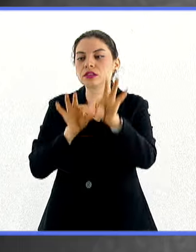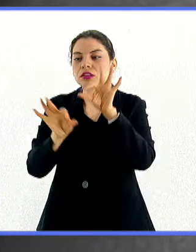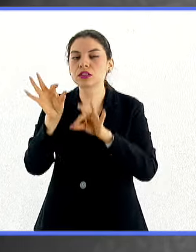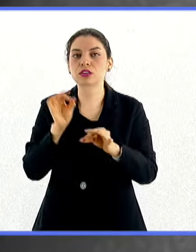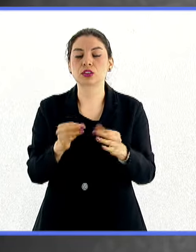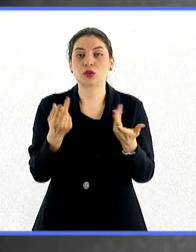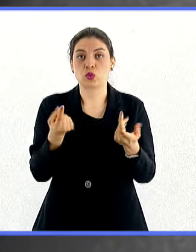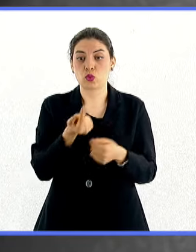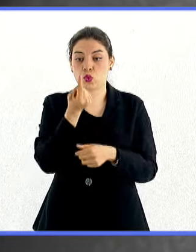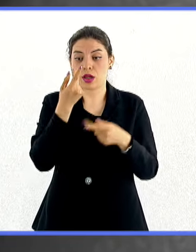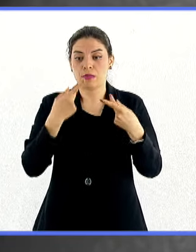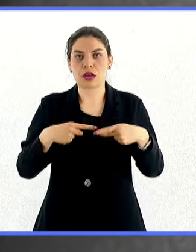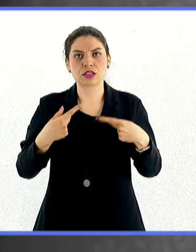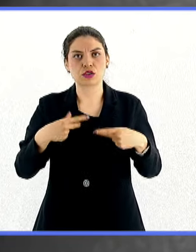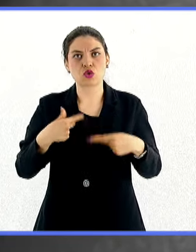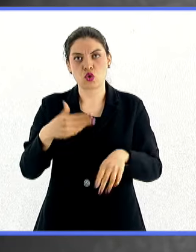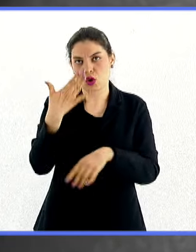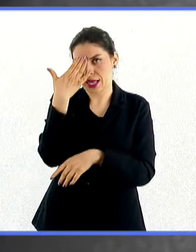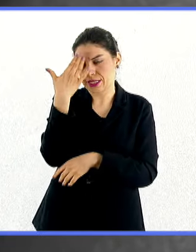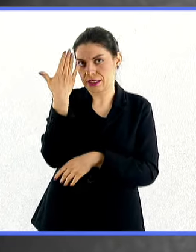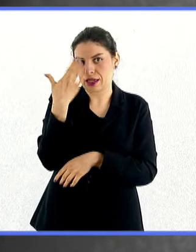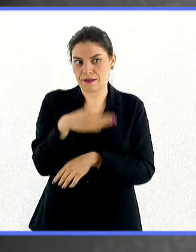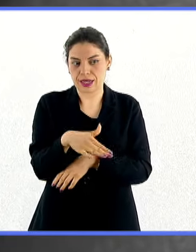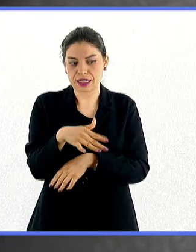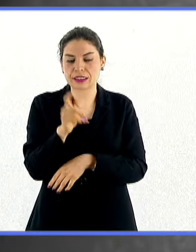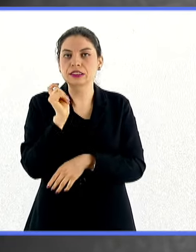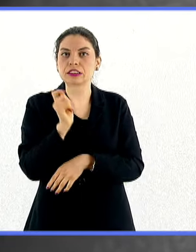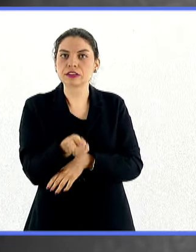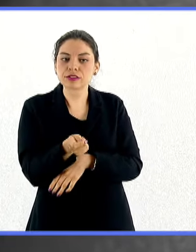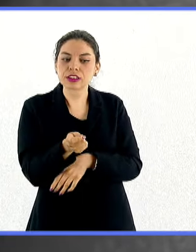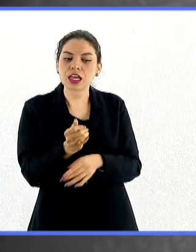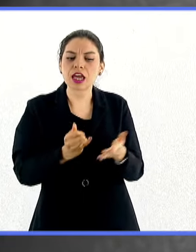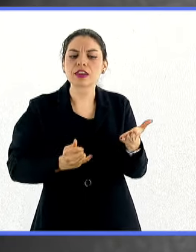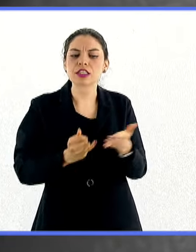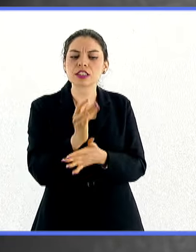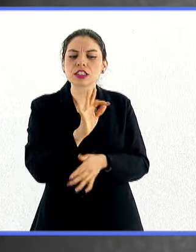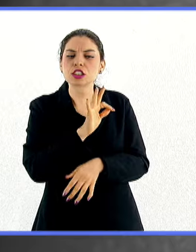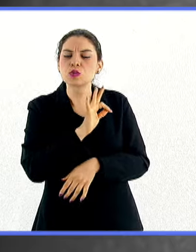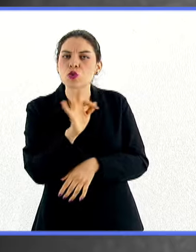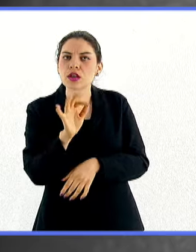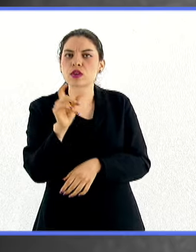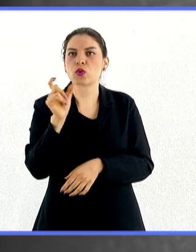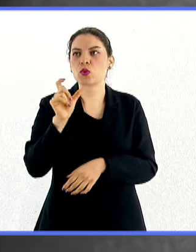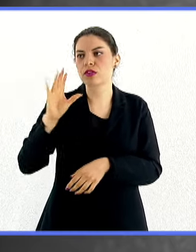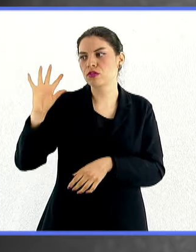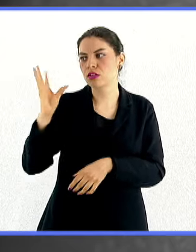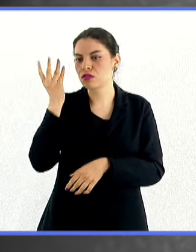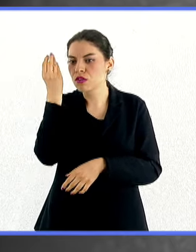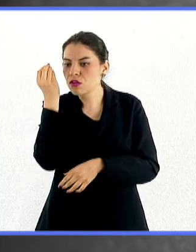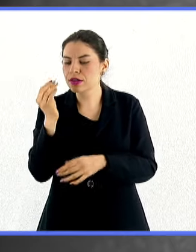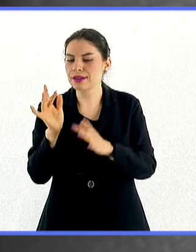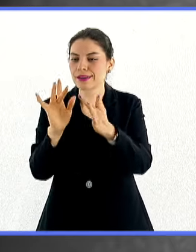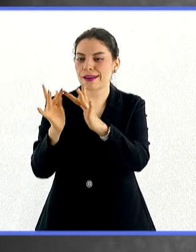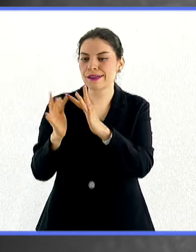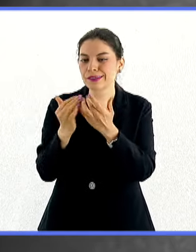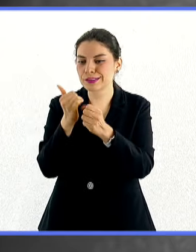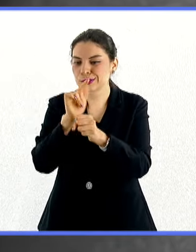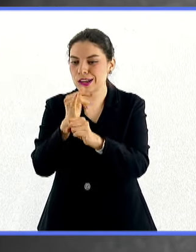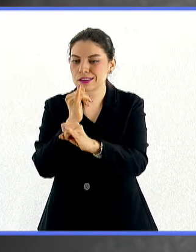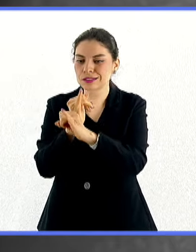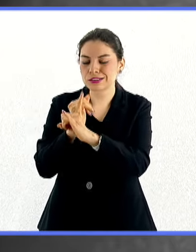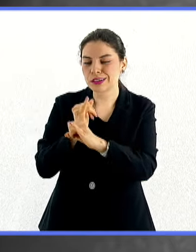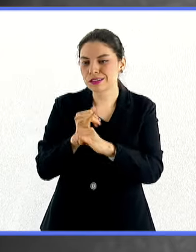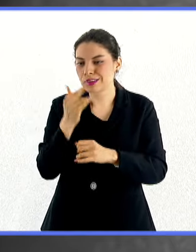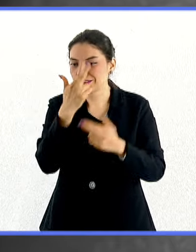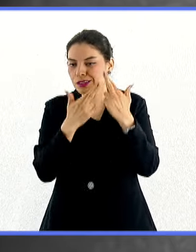entra en las redes, puede decir, esto no es para mí, esto no es para mí, esto tampoco. No pierde el tiempo. Sabes por las referencias